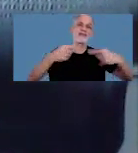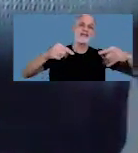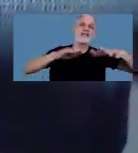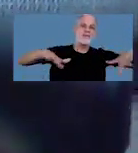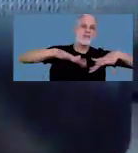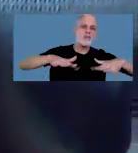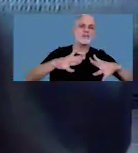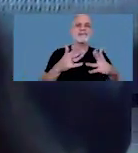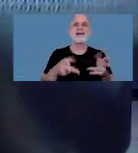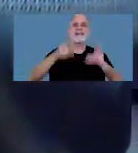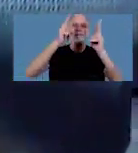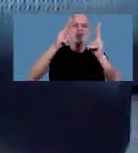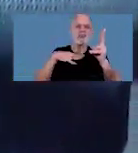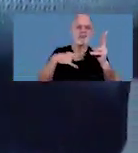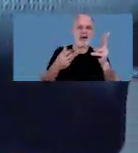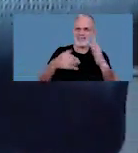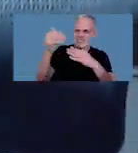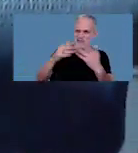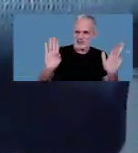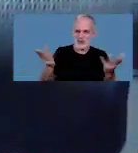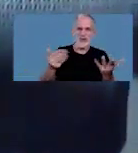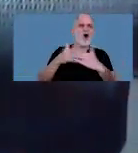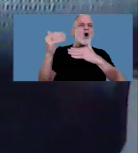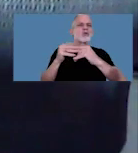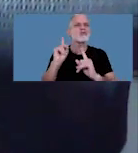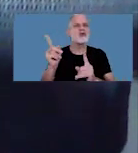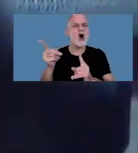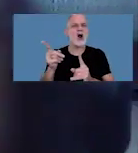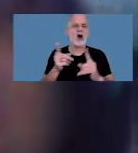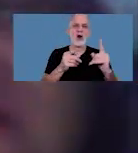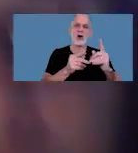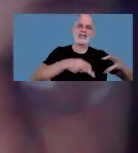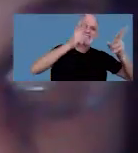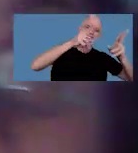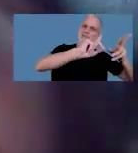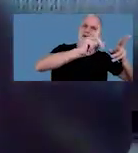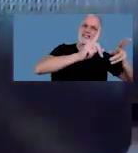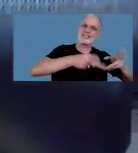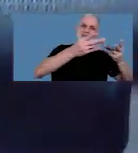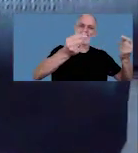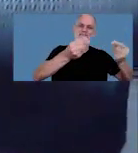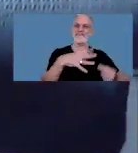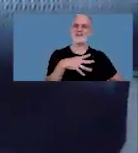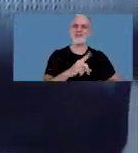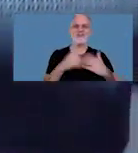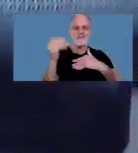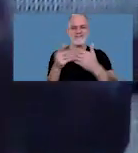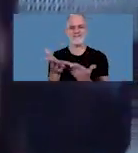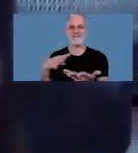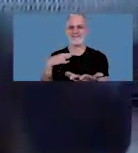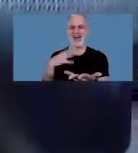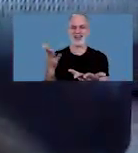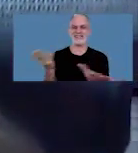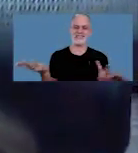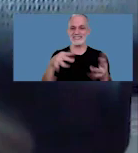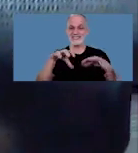sea, si ahí lo que estás declarando es un inmueble en construcción o un crédito. ¿Sí? Ahí está dividida la